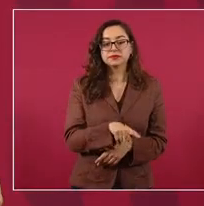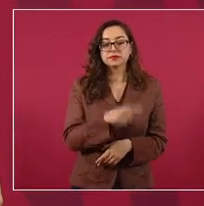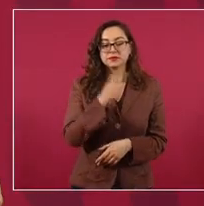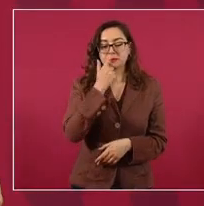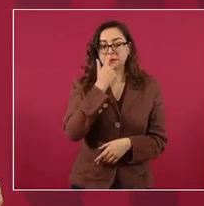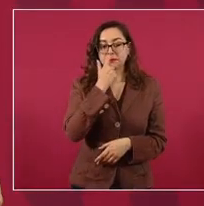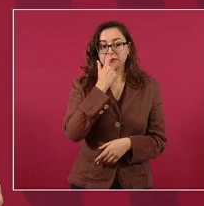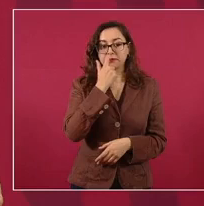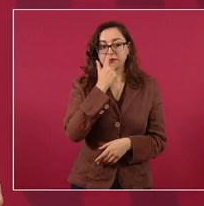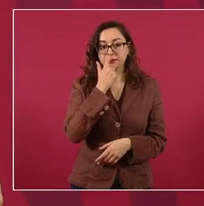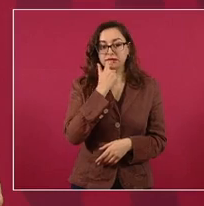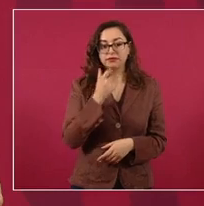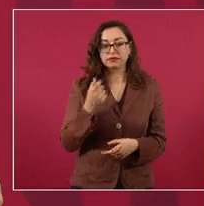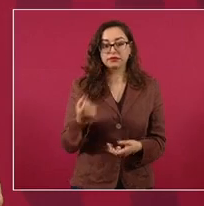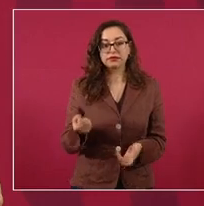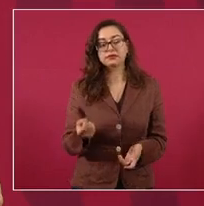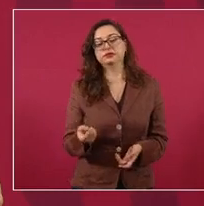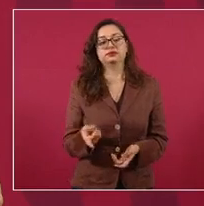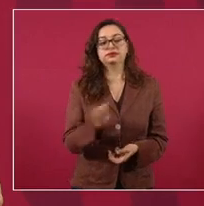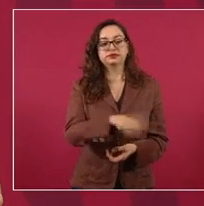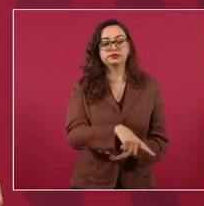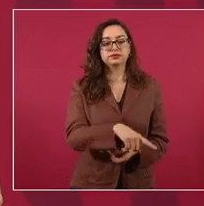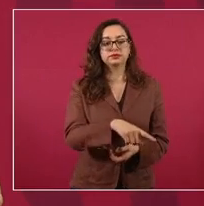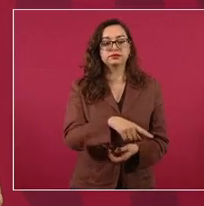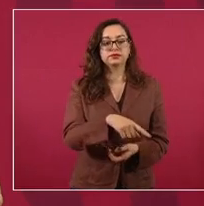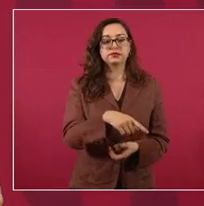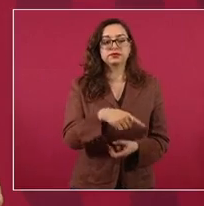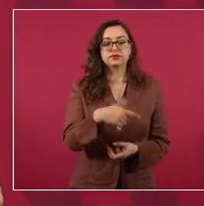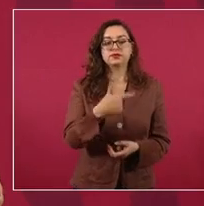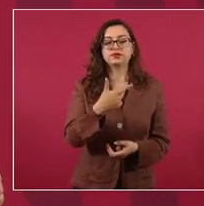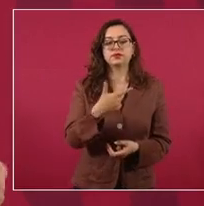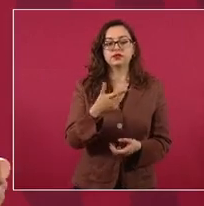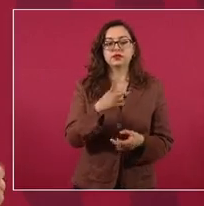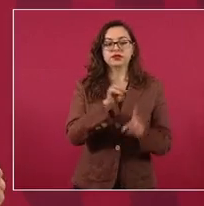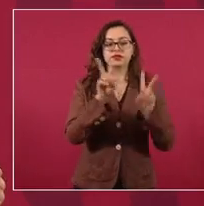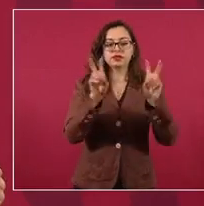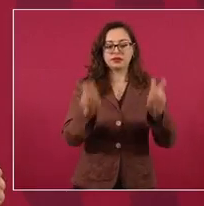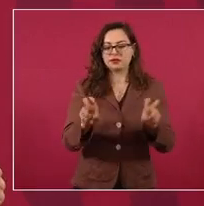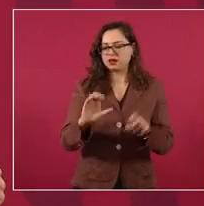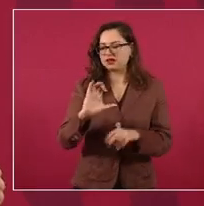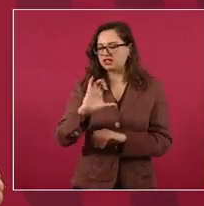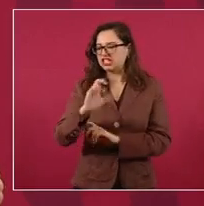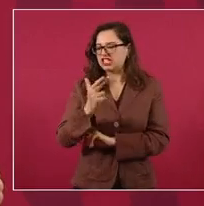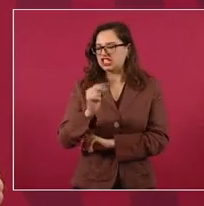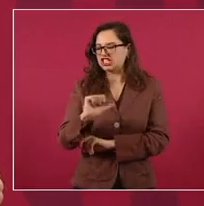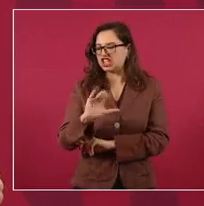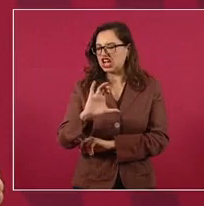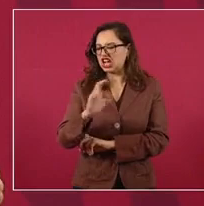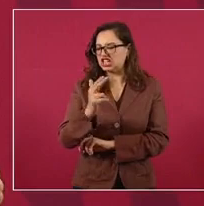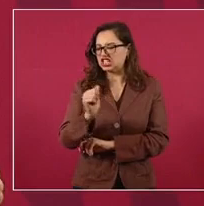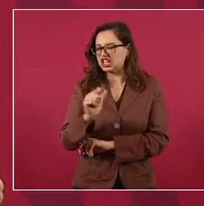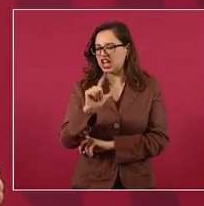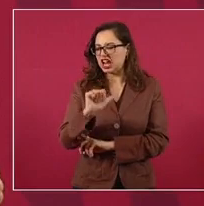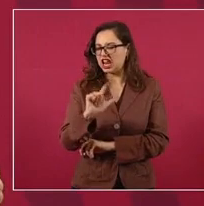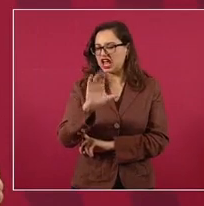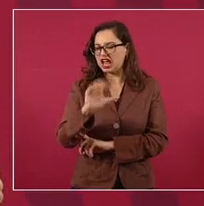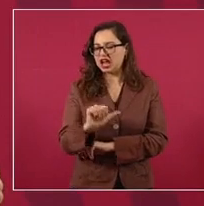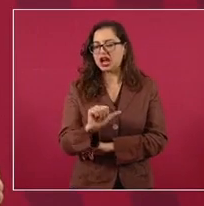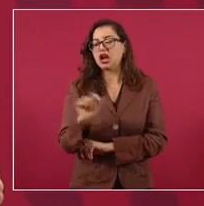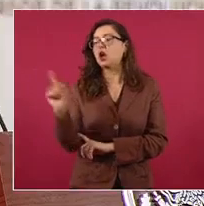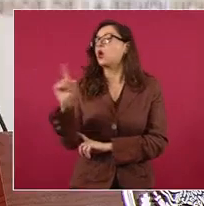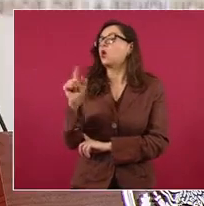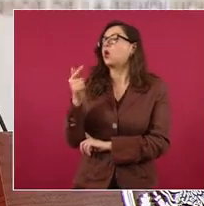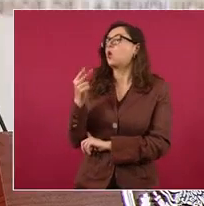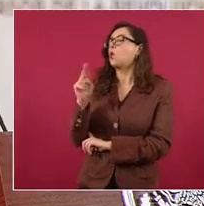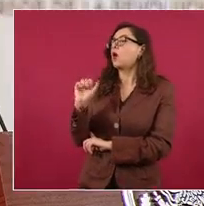la chachalaca y la guacamaya que se me Presidente, olvida. Pero aún así mantiene su promesa